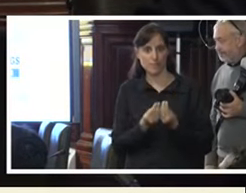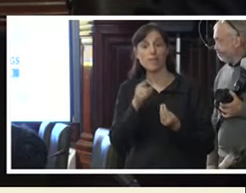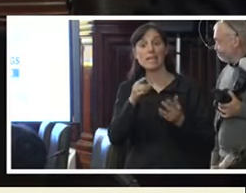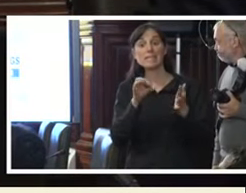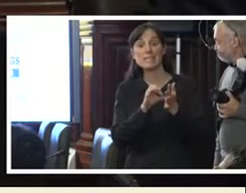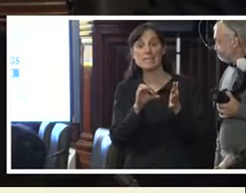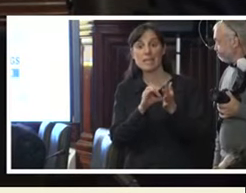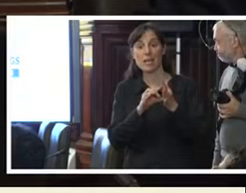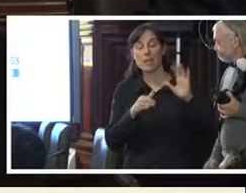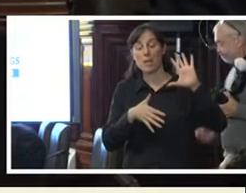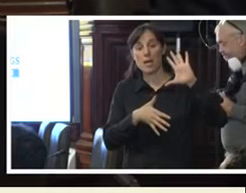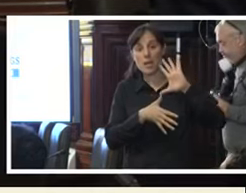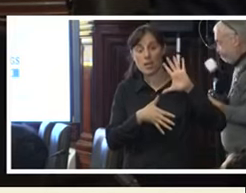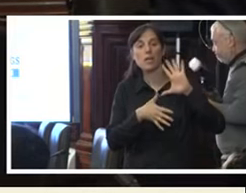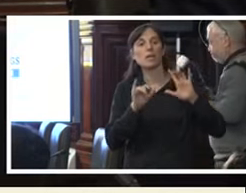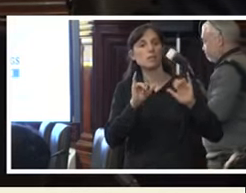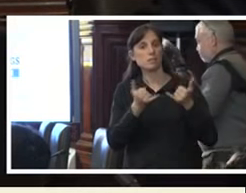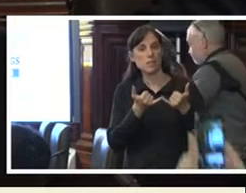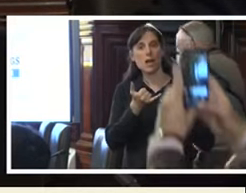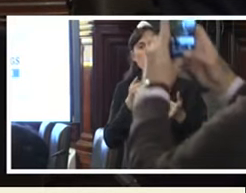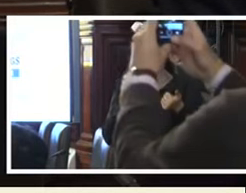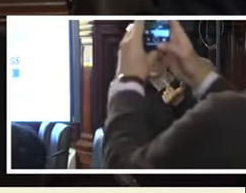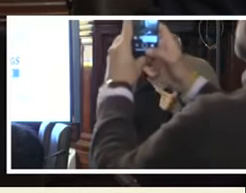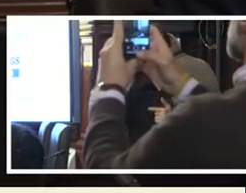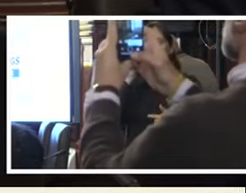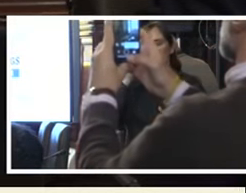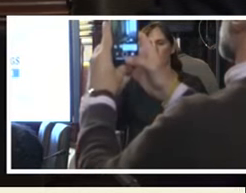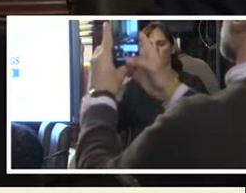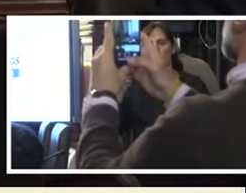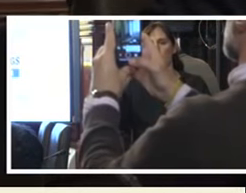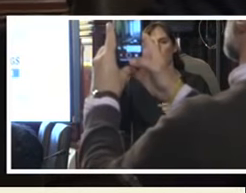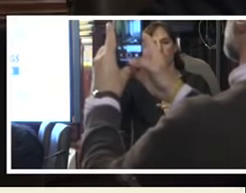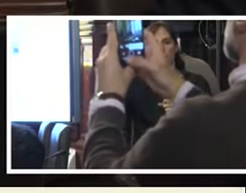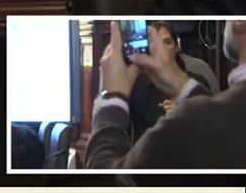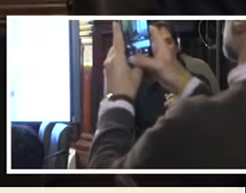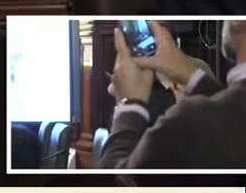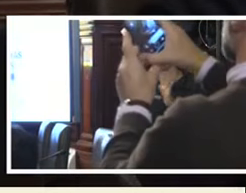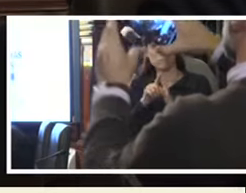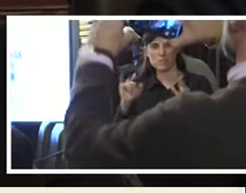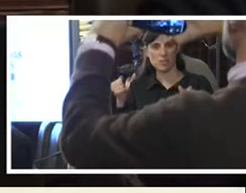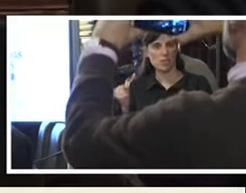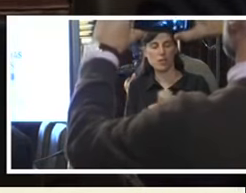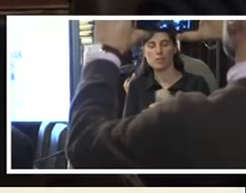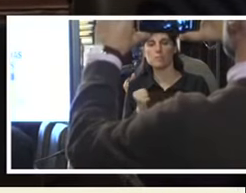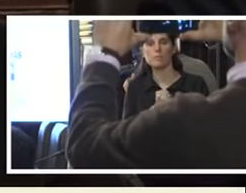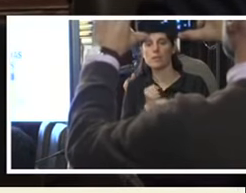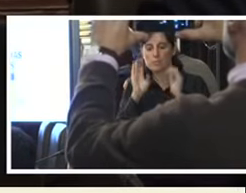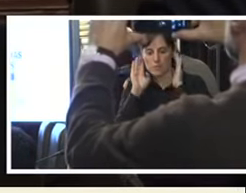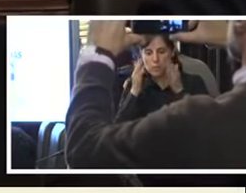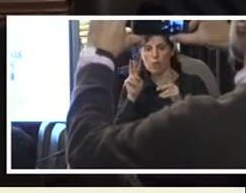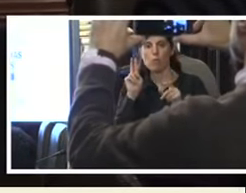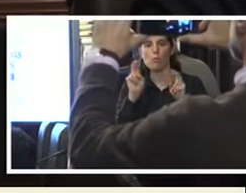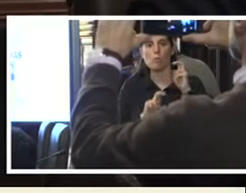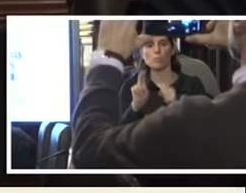interamericano de derechos humanos ha dado un ejemplo al mundo con la aprobación del primer instrumento regional que protege específicamente a las